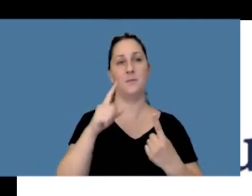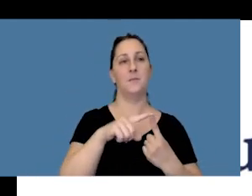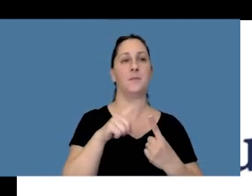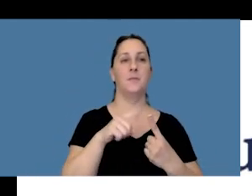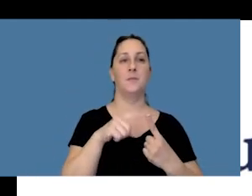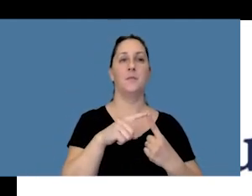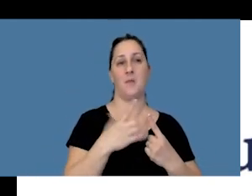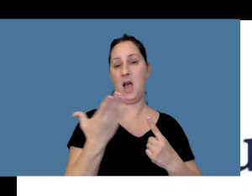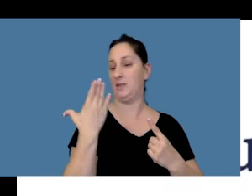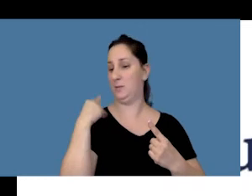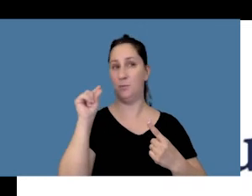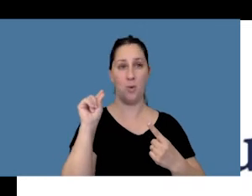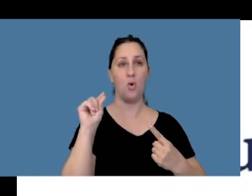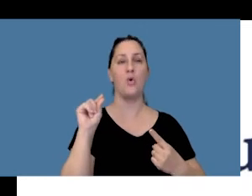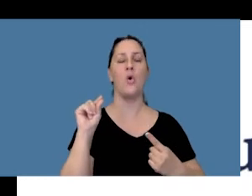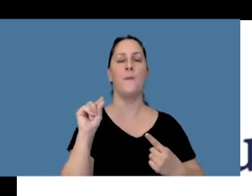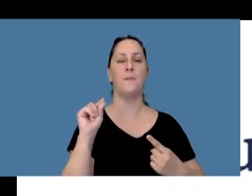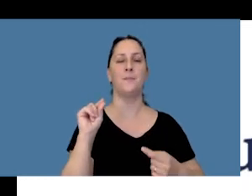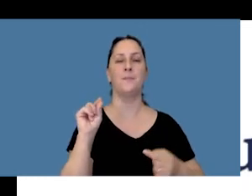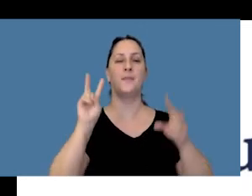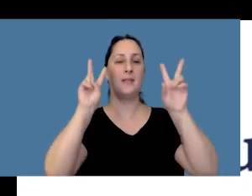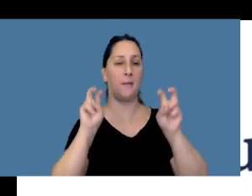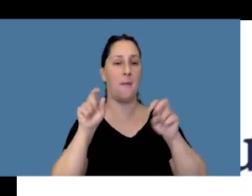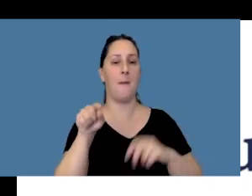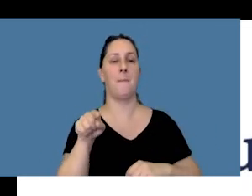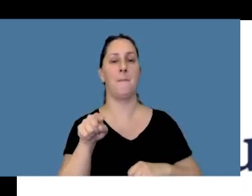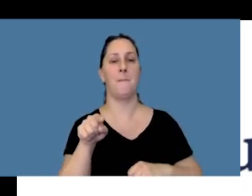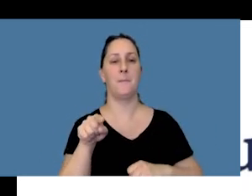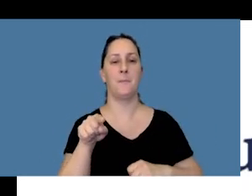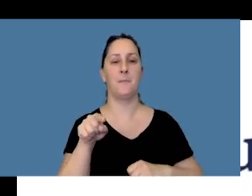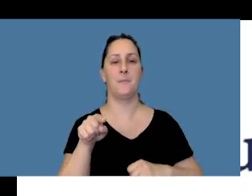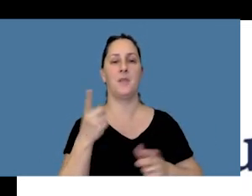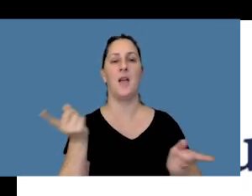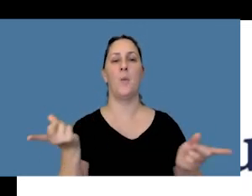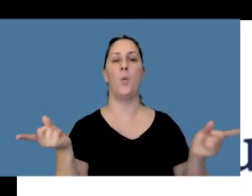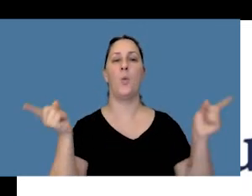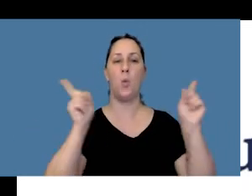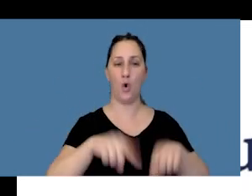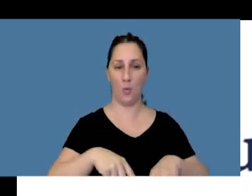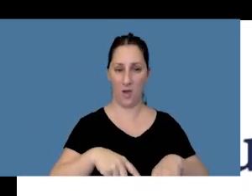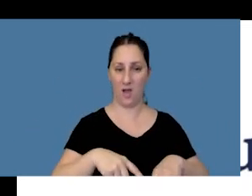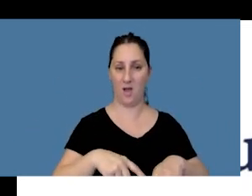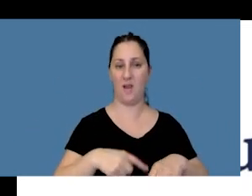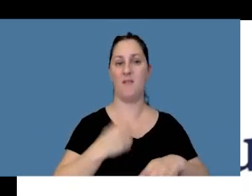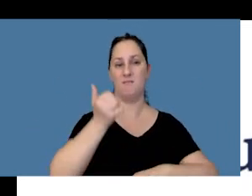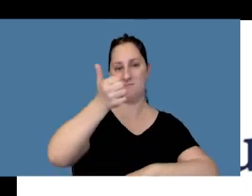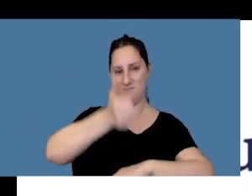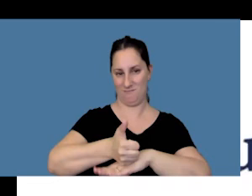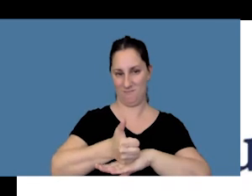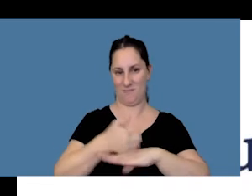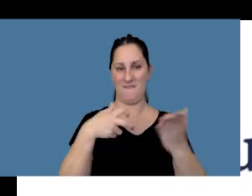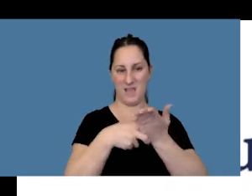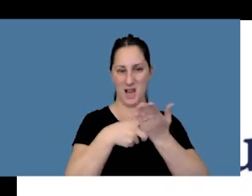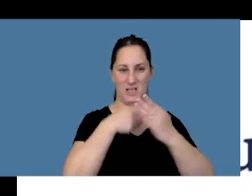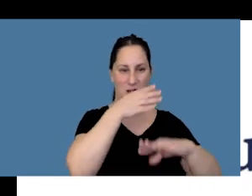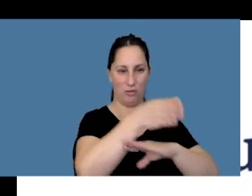hace poco hemos tenido el tema de, ¿cómo se llama?, de regresar a la fiscalización presencial